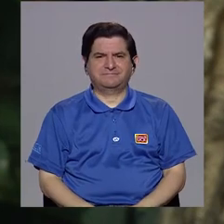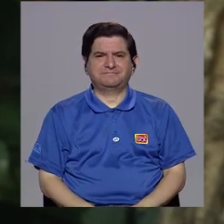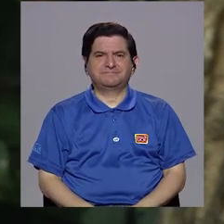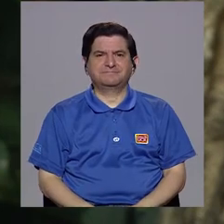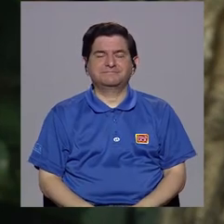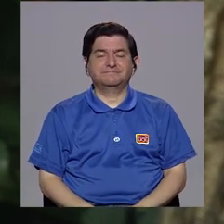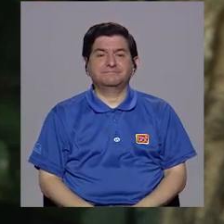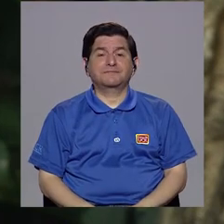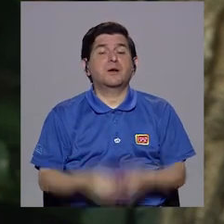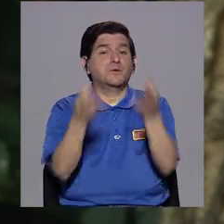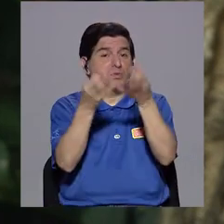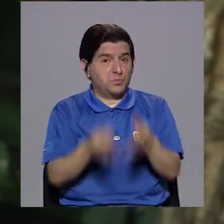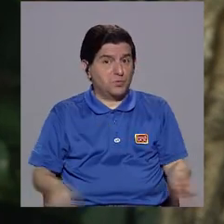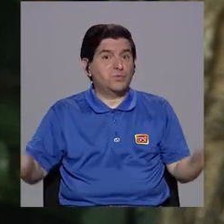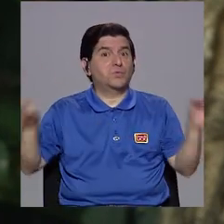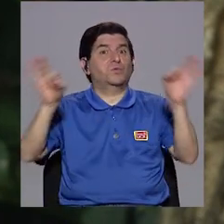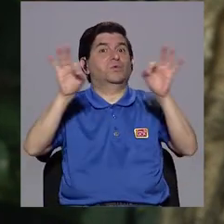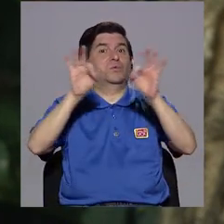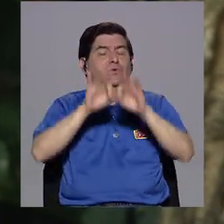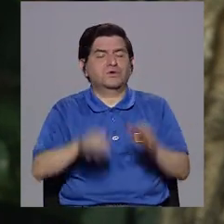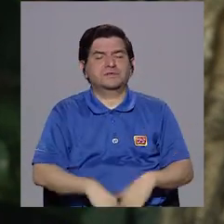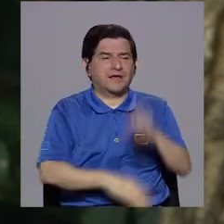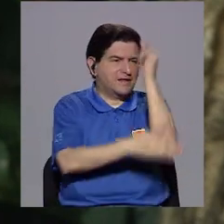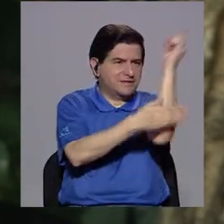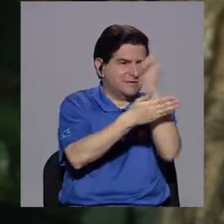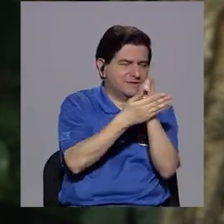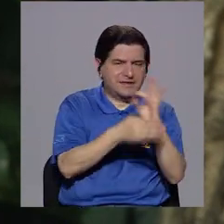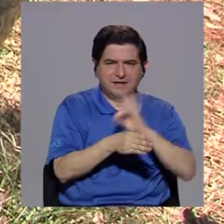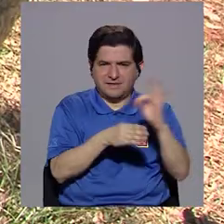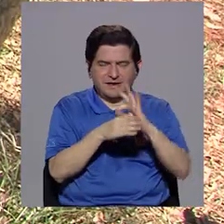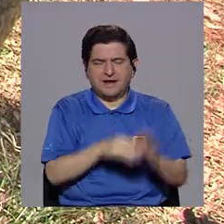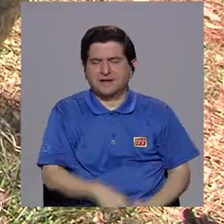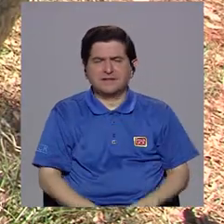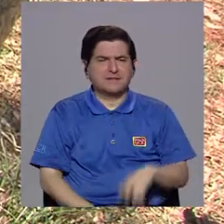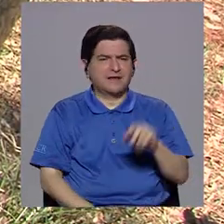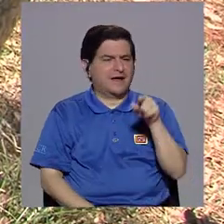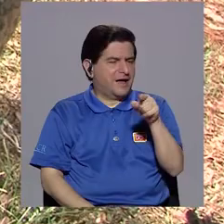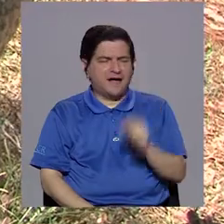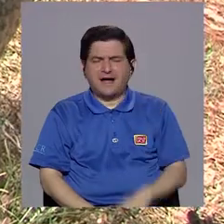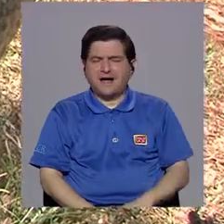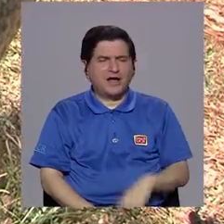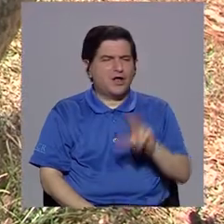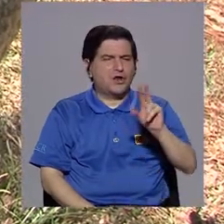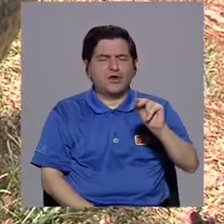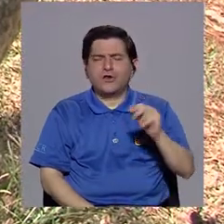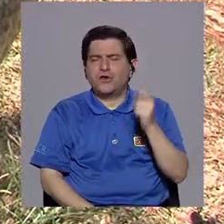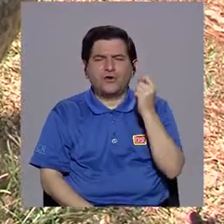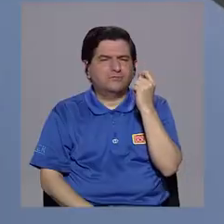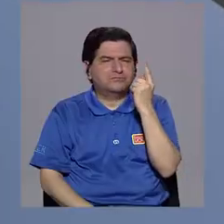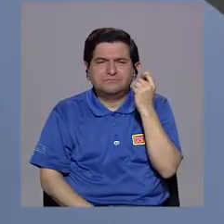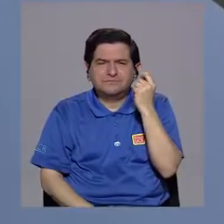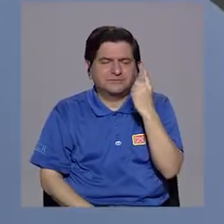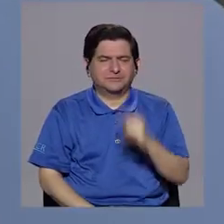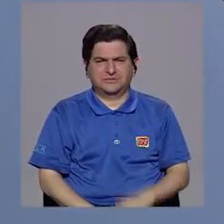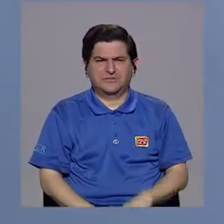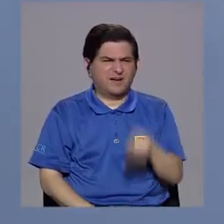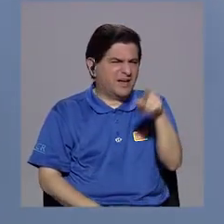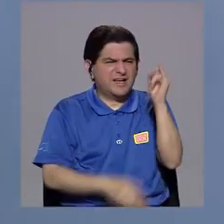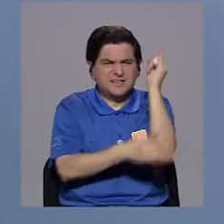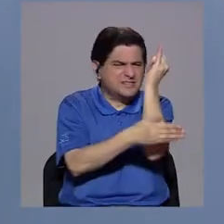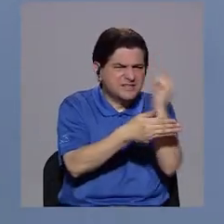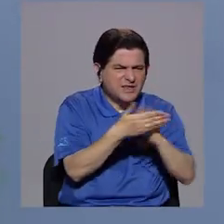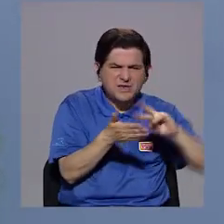poco. Algo muy importante de la arte terapia es que no se interpreta. Hay un concepto erróneo que a veces es como, ay, dibujé esto,